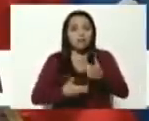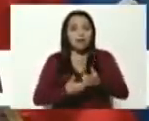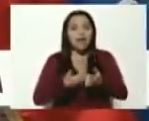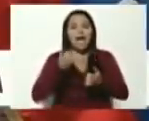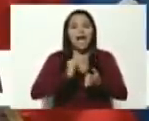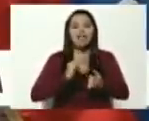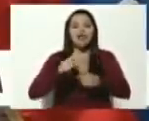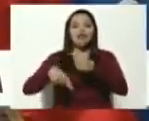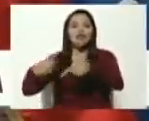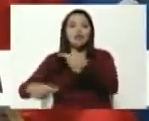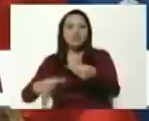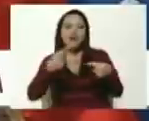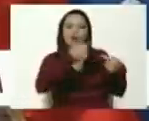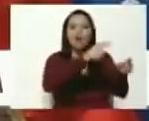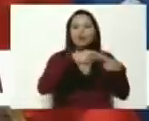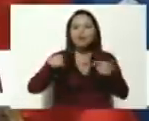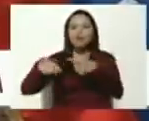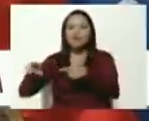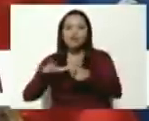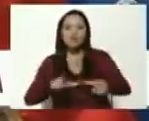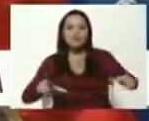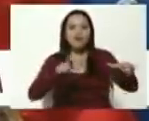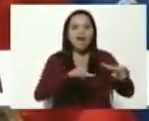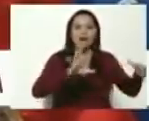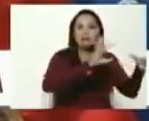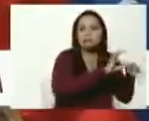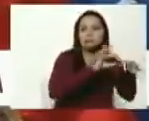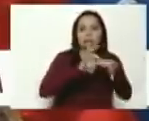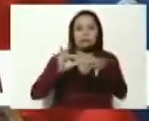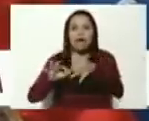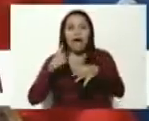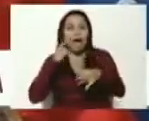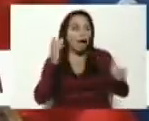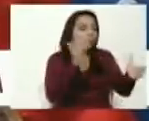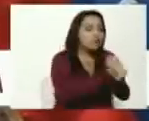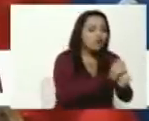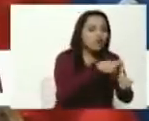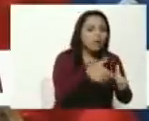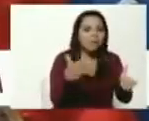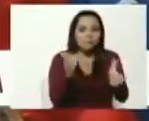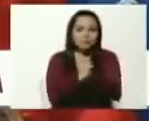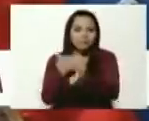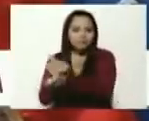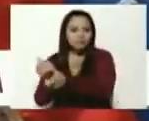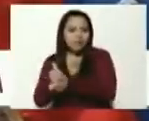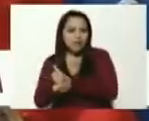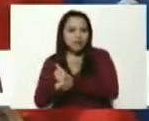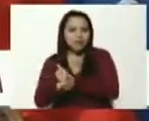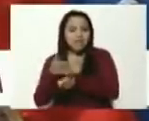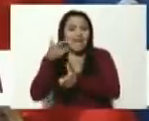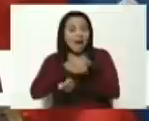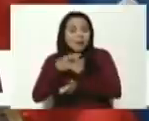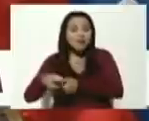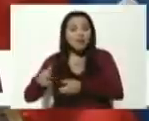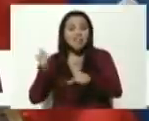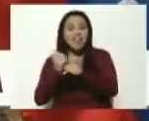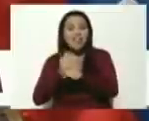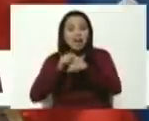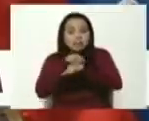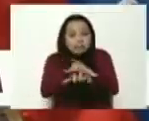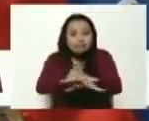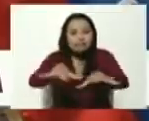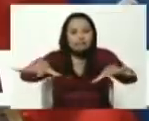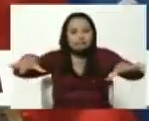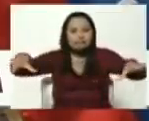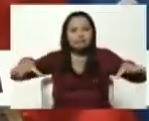otros, en otros lugares, con otras personas pertenecientes a una red de amplio